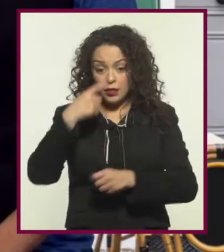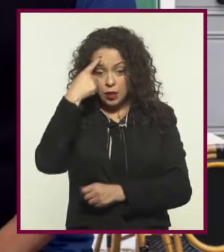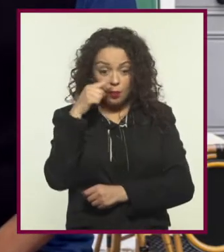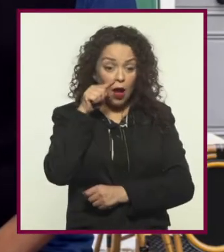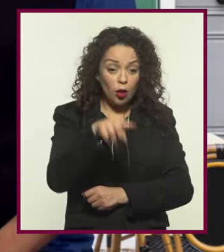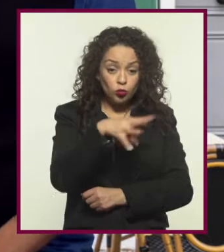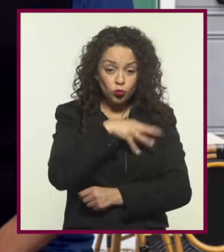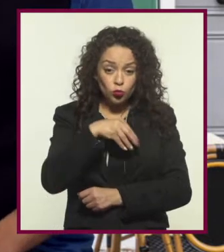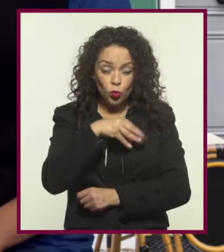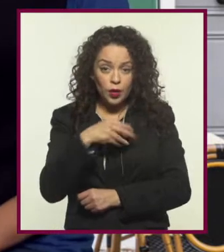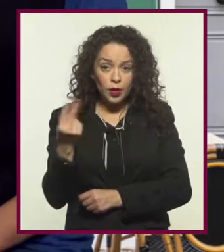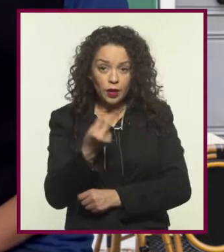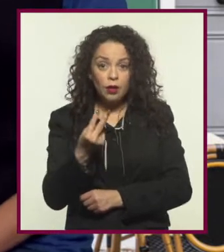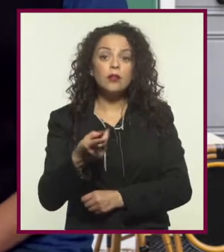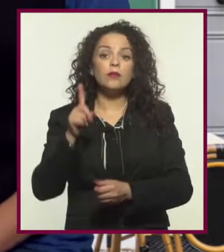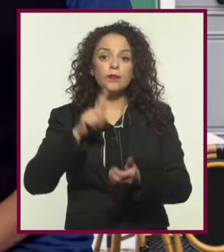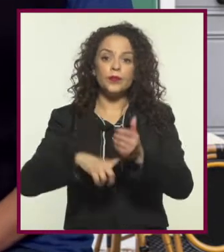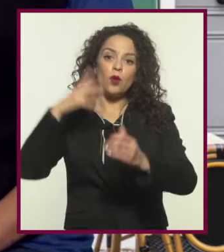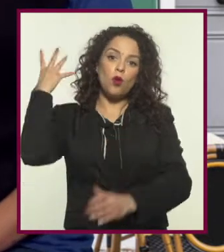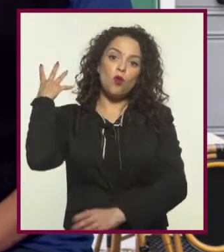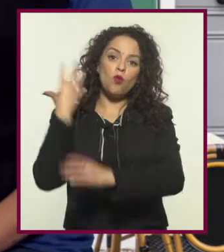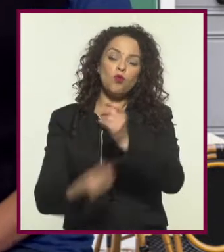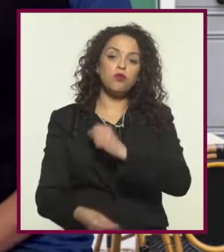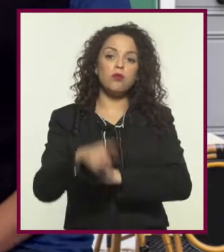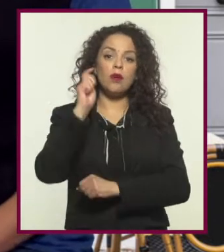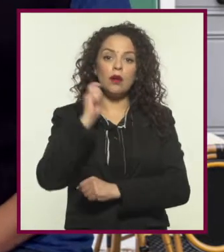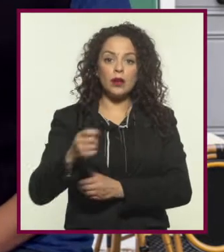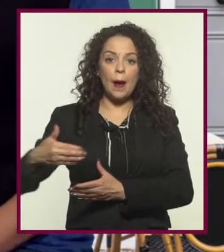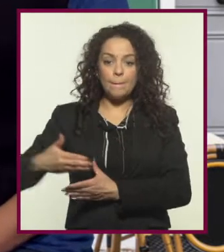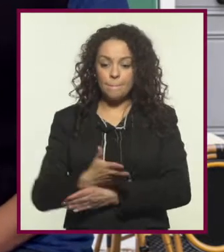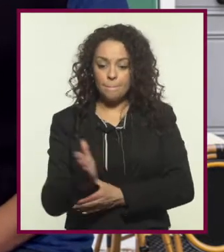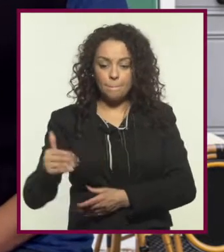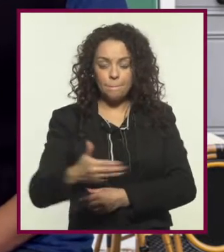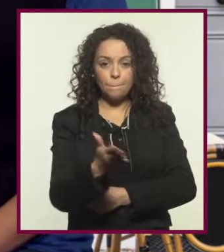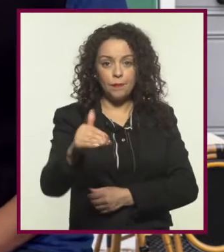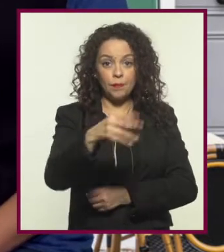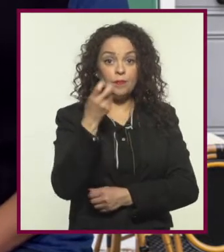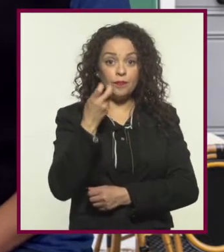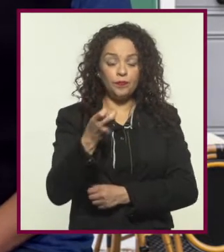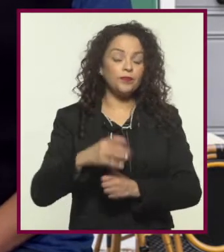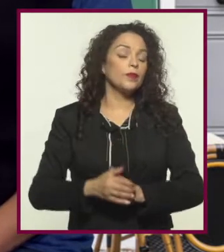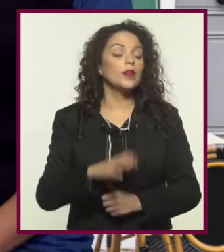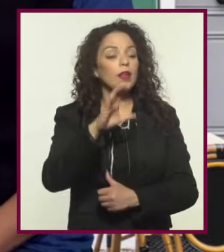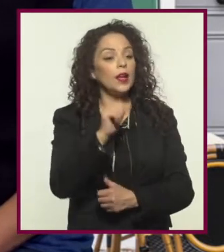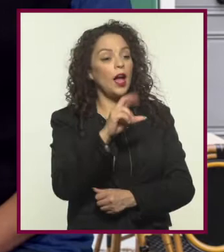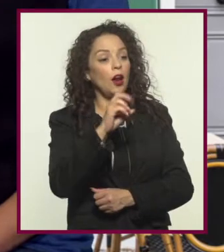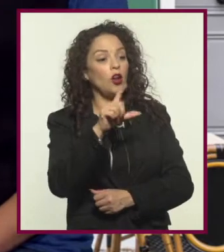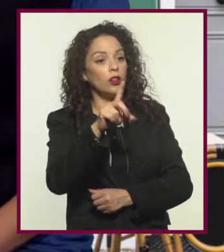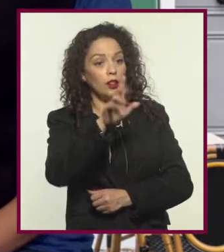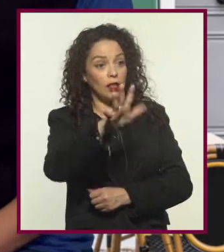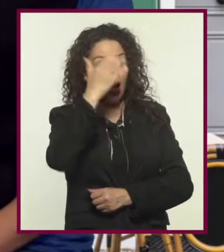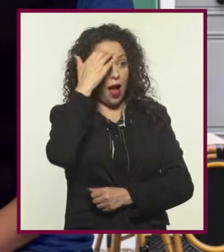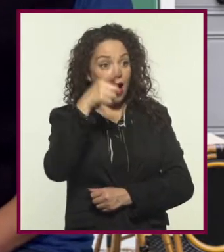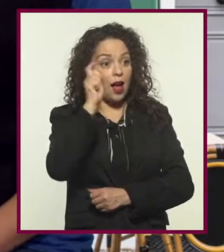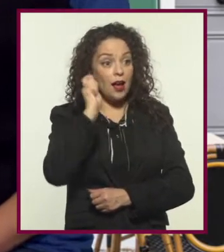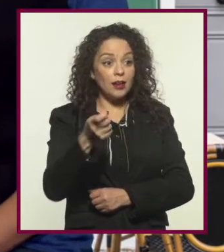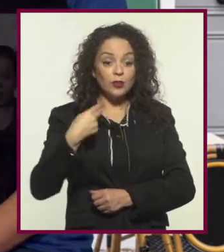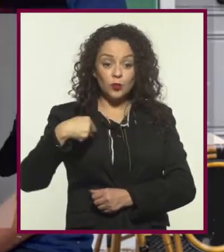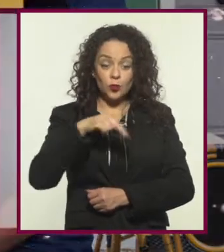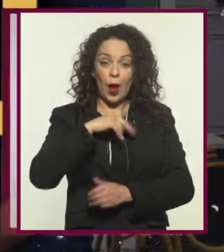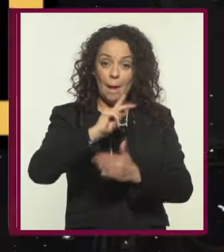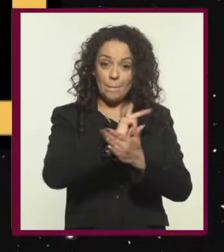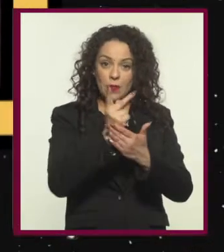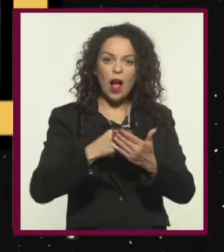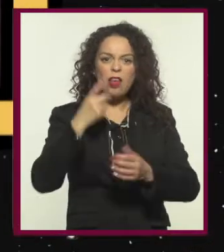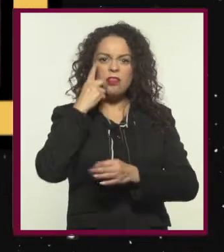para él y para su hijo Ícaro, con las que escaparon volando del laberinto de Creta. Carl Sagan, que ustedes ya conocieron en